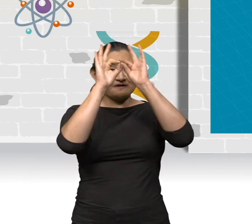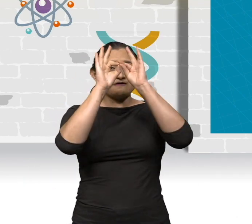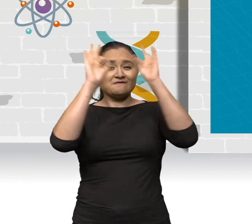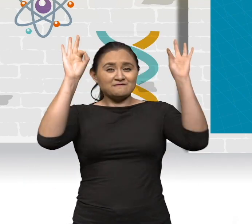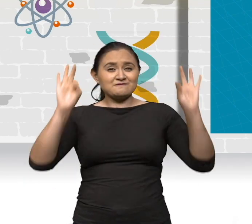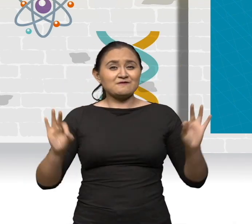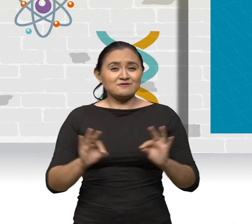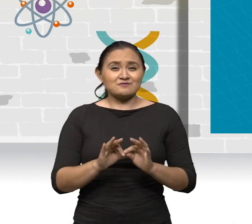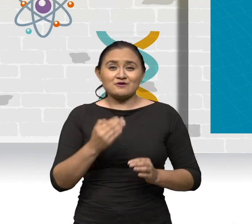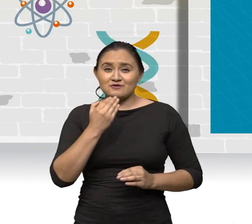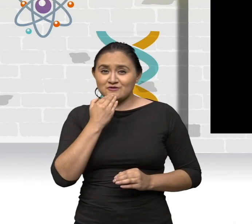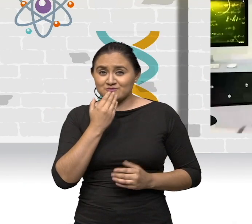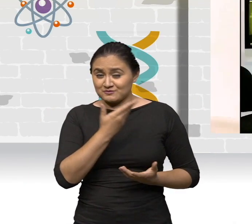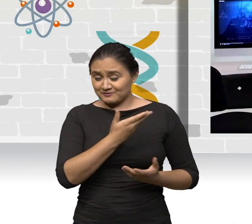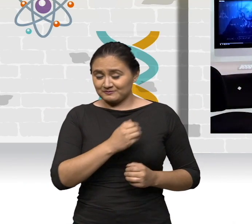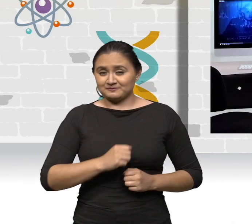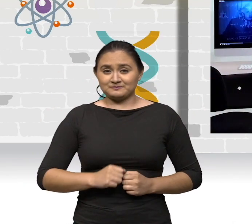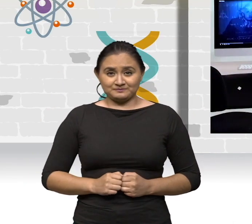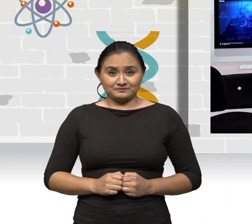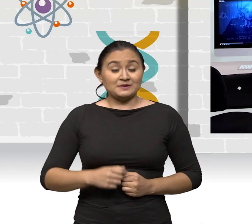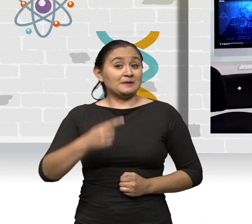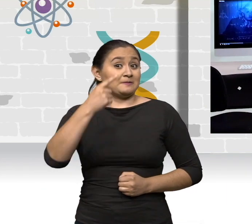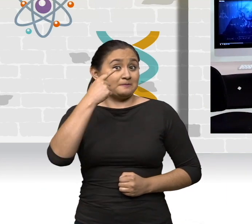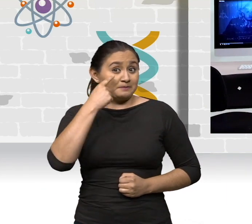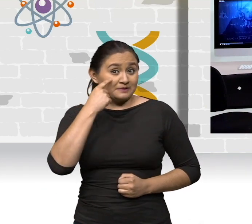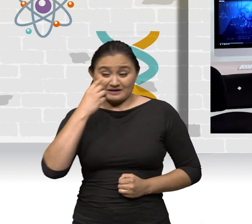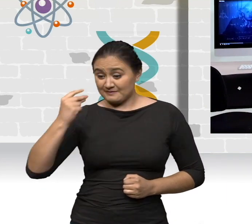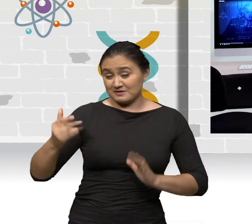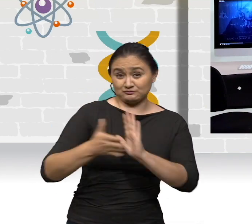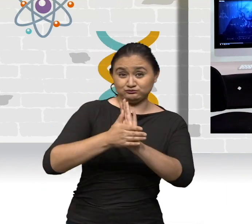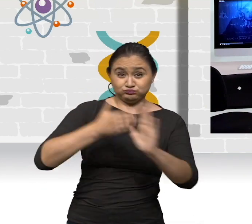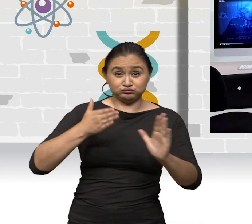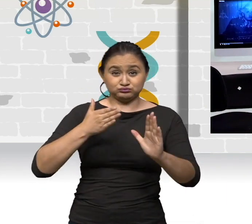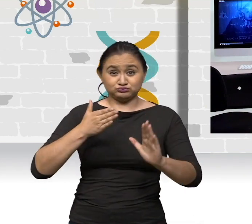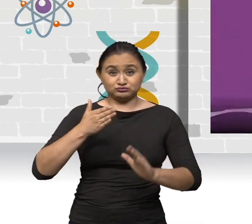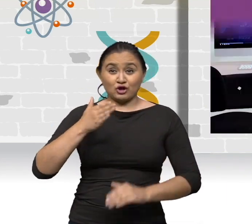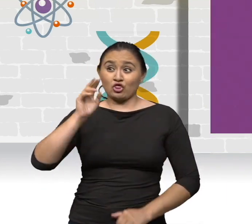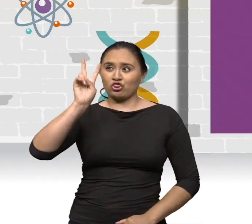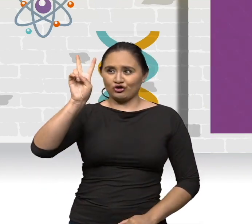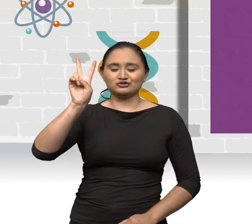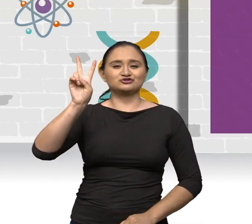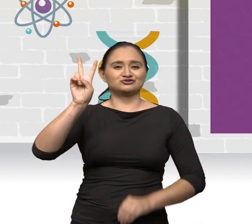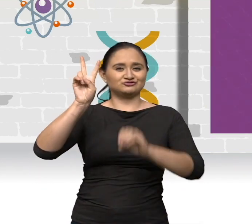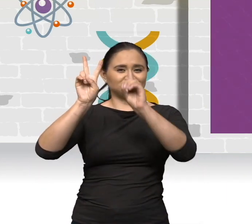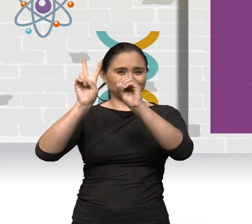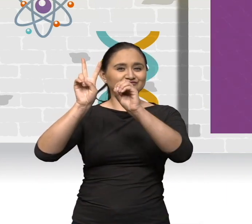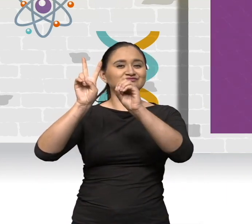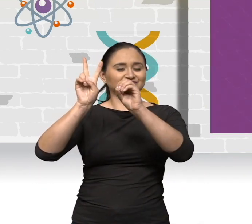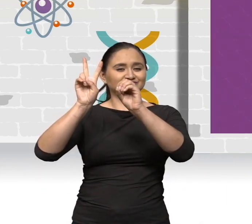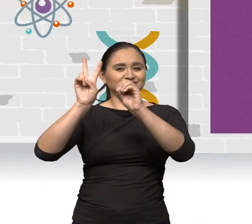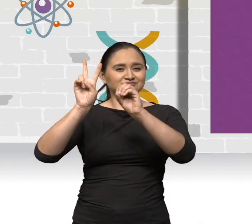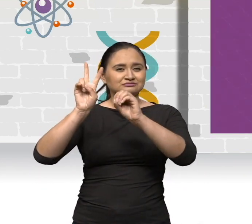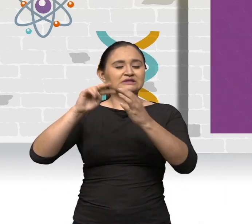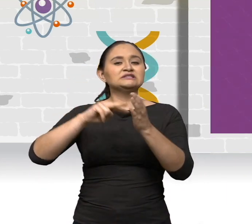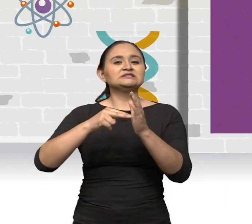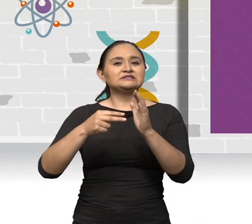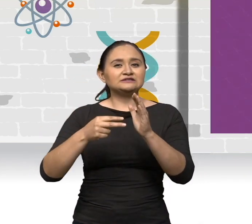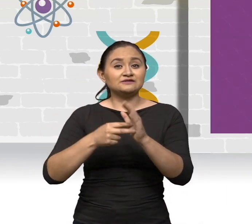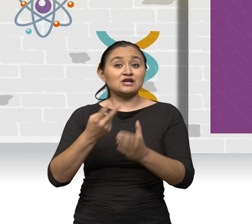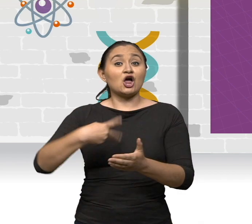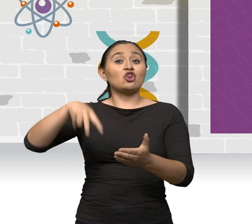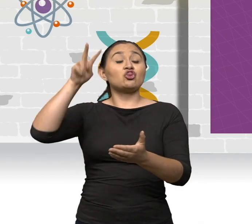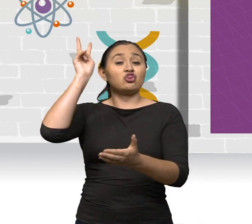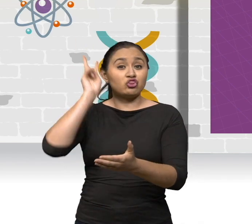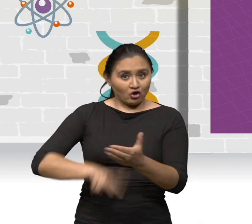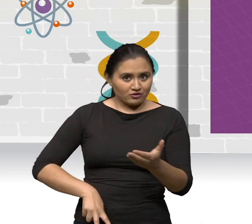el cuadrado de la rapidez. Mira que la rapidez está elevada al cuadrado, de manera que si la rapidez de un objeto se